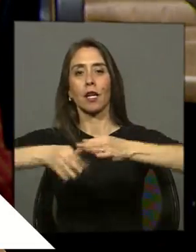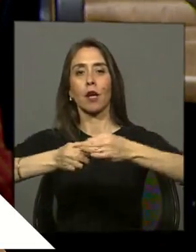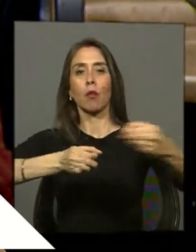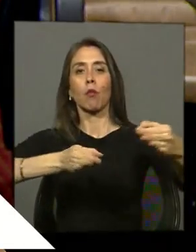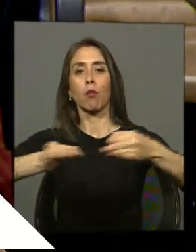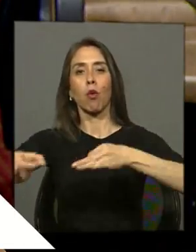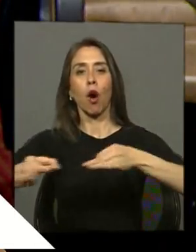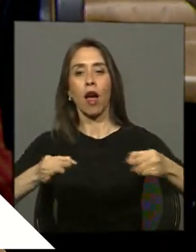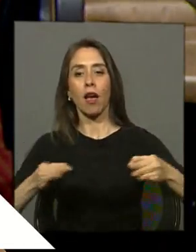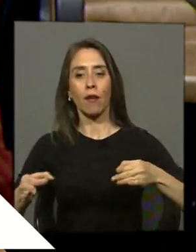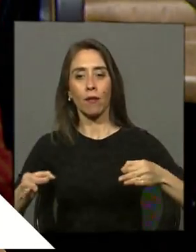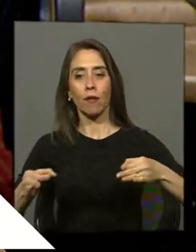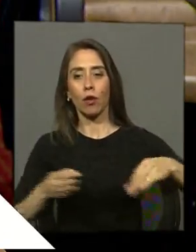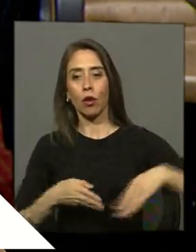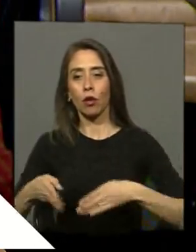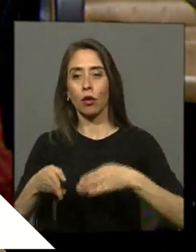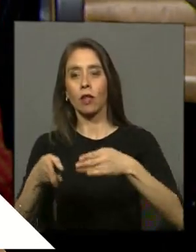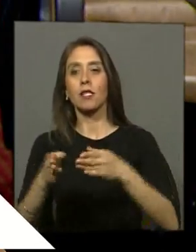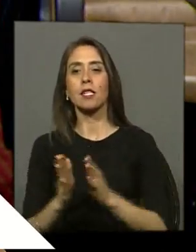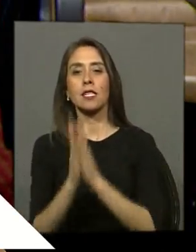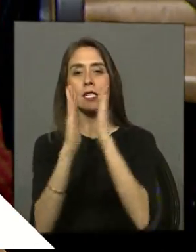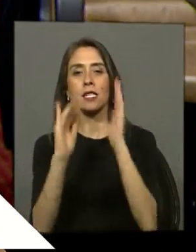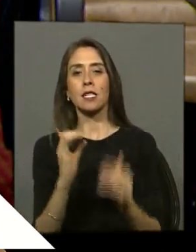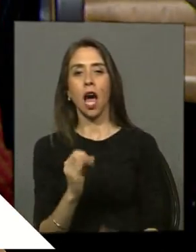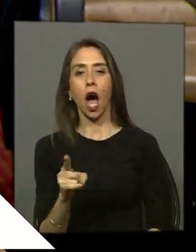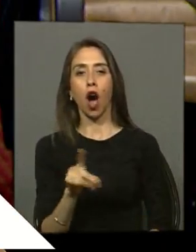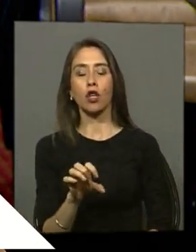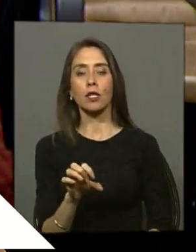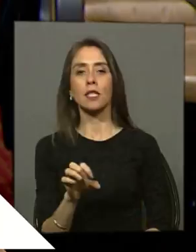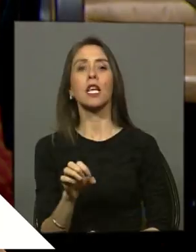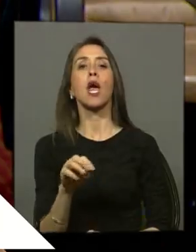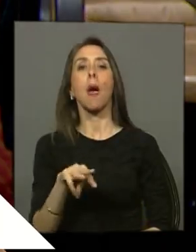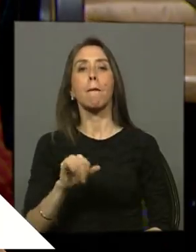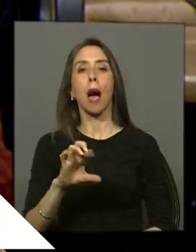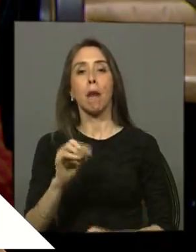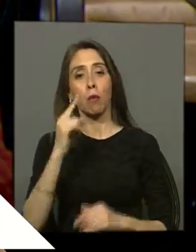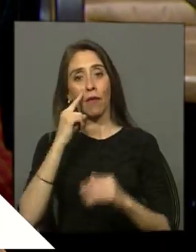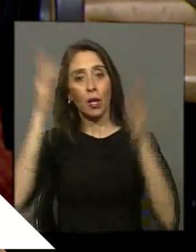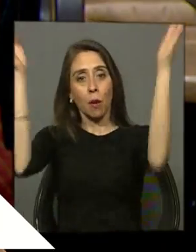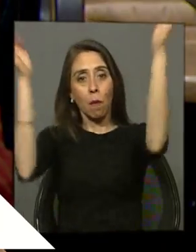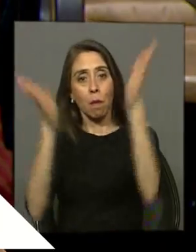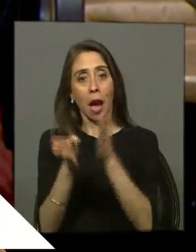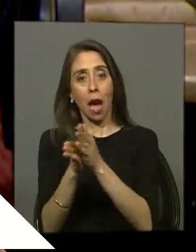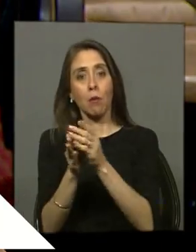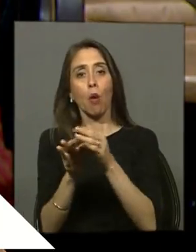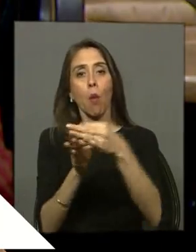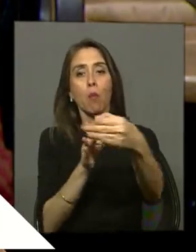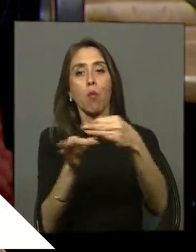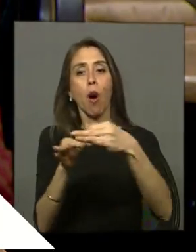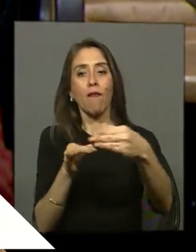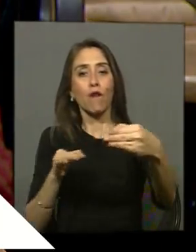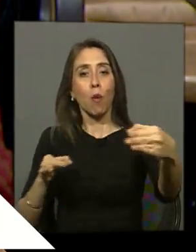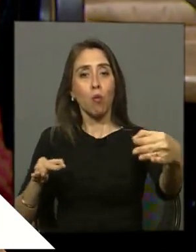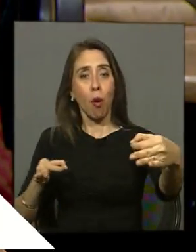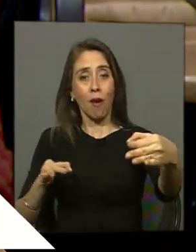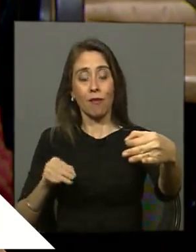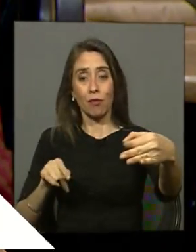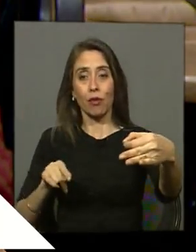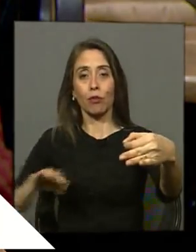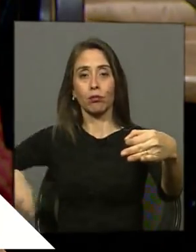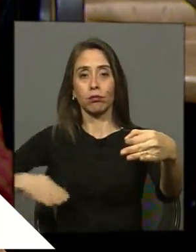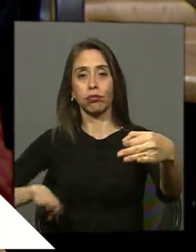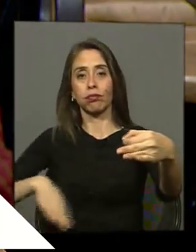incluida la ciudad de San José de Maipo y me refiero a los pueblos del cajón del Maipo en la zona urbana en que la